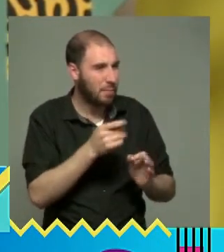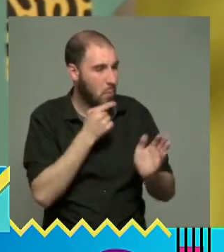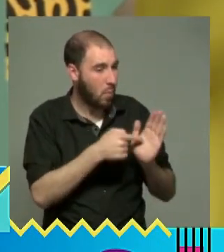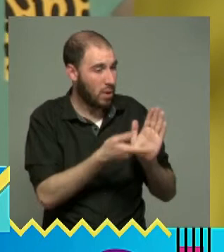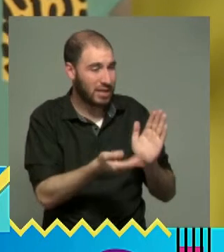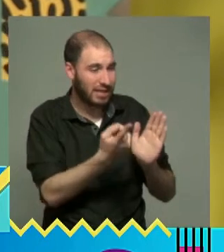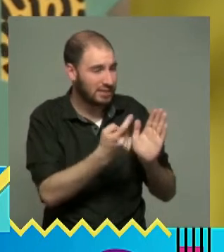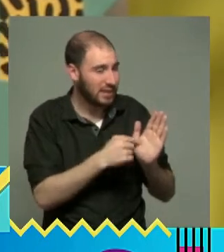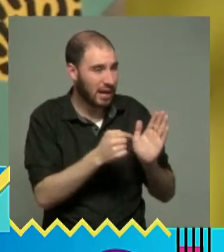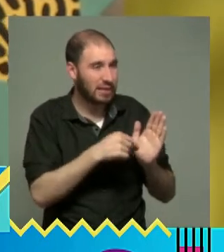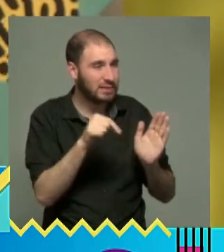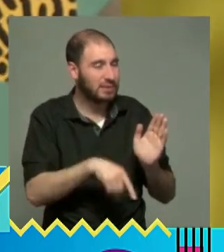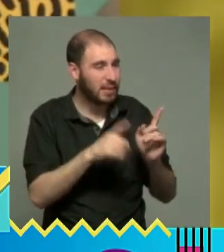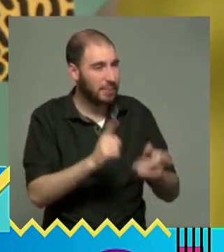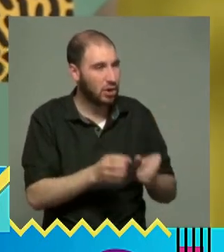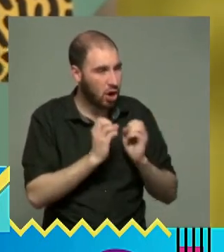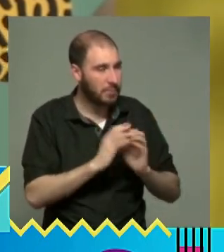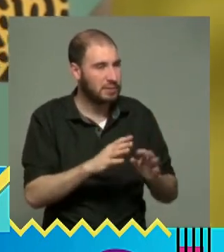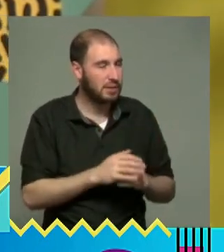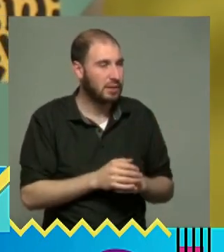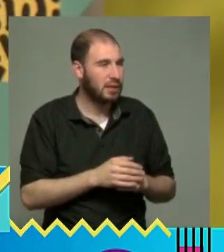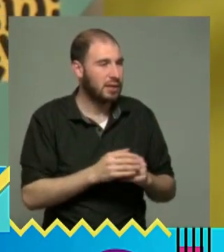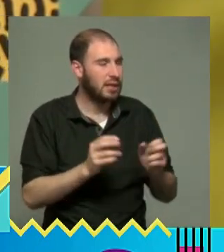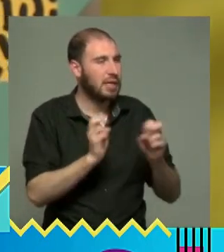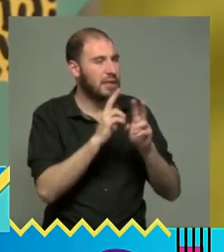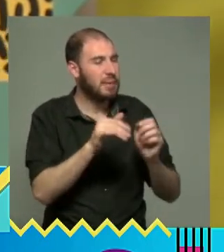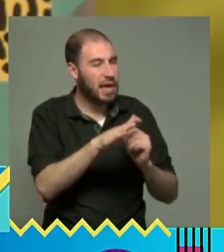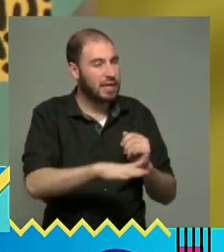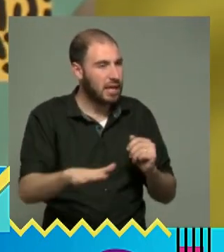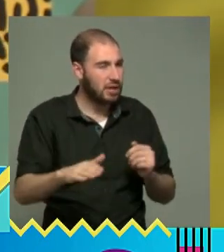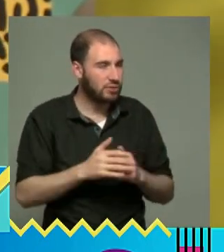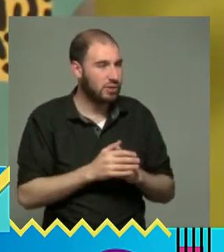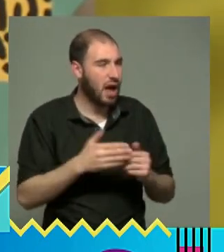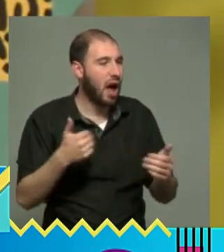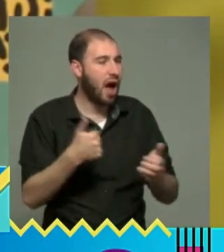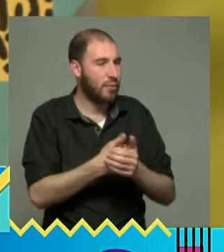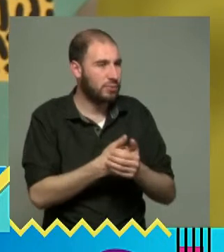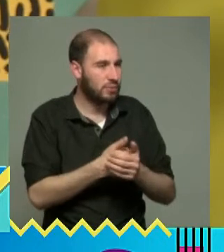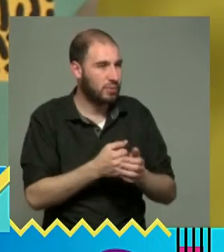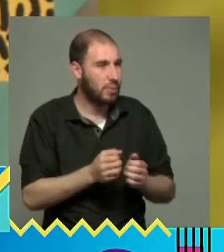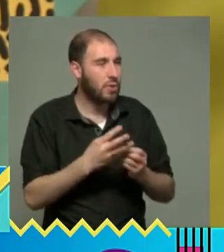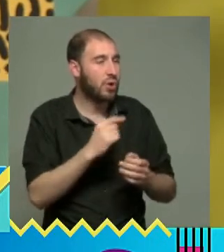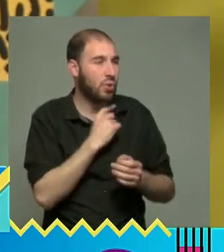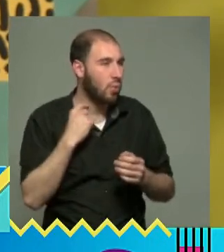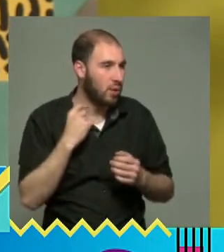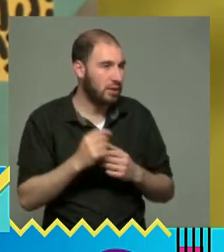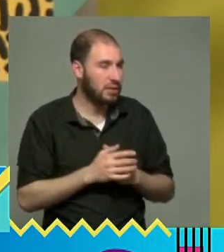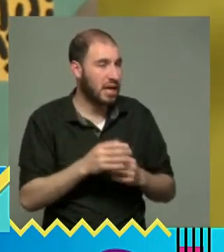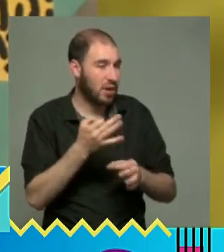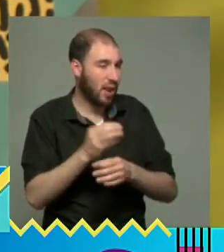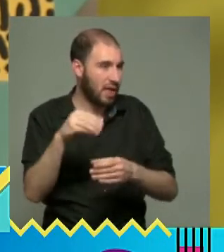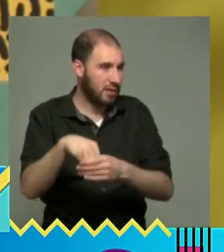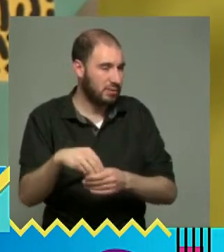que es una necesidad en el momento en que también surgió una causa de niños abusados por curas, ¿no? O sea, en una